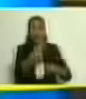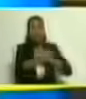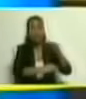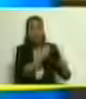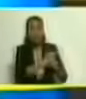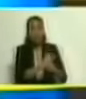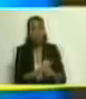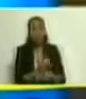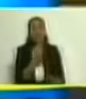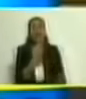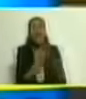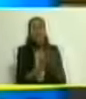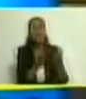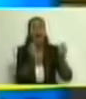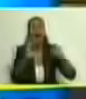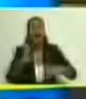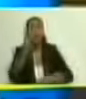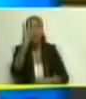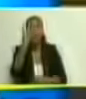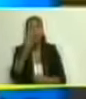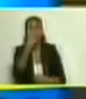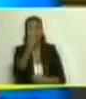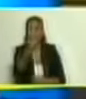Agradezco mucho esta cuarta visita